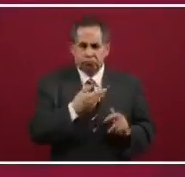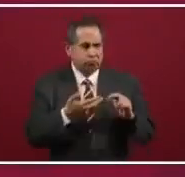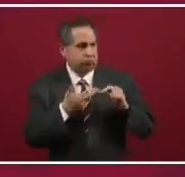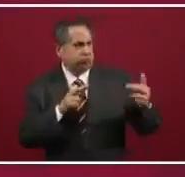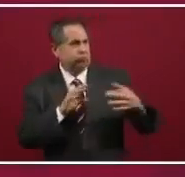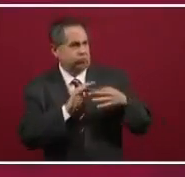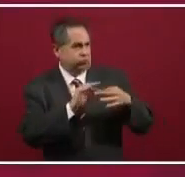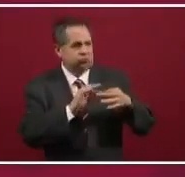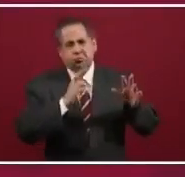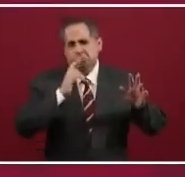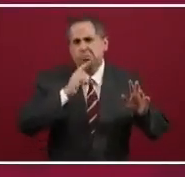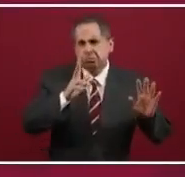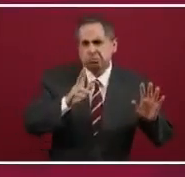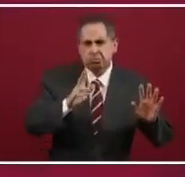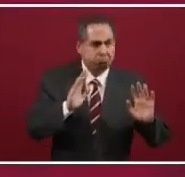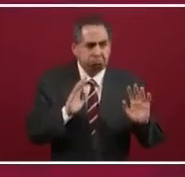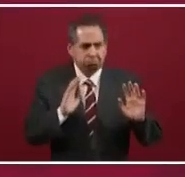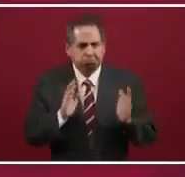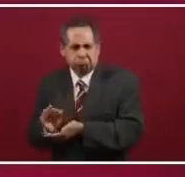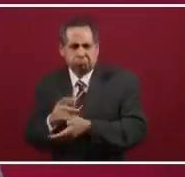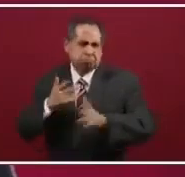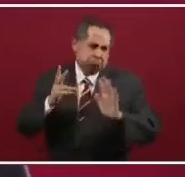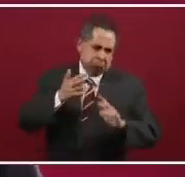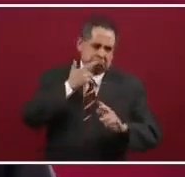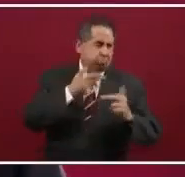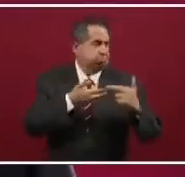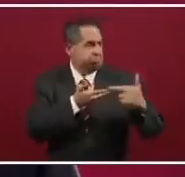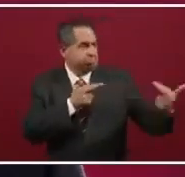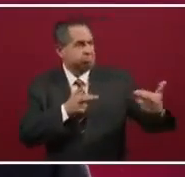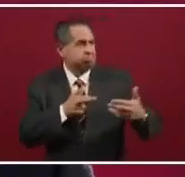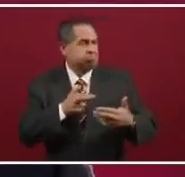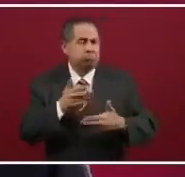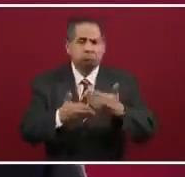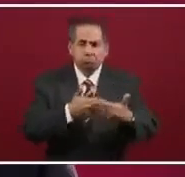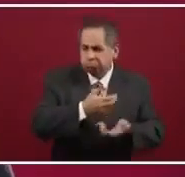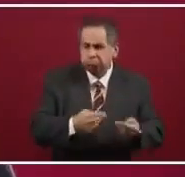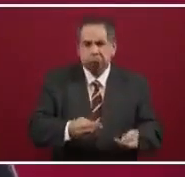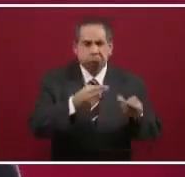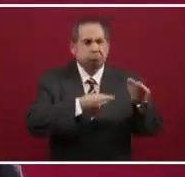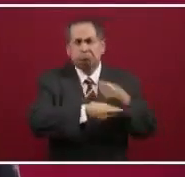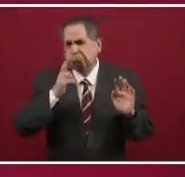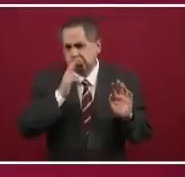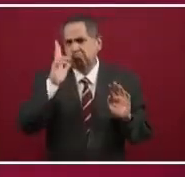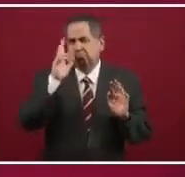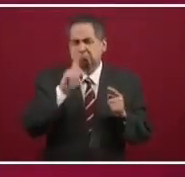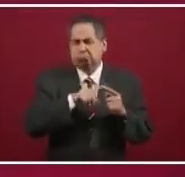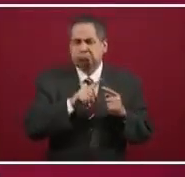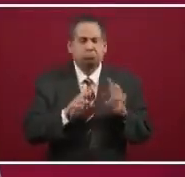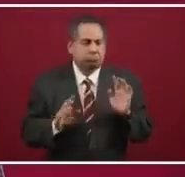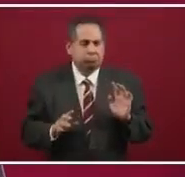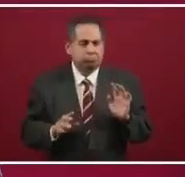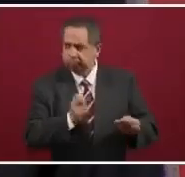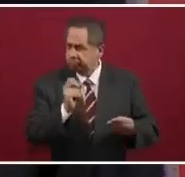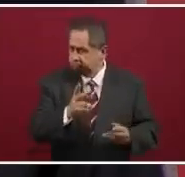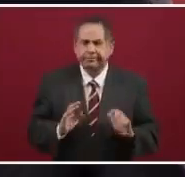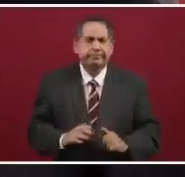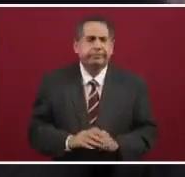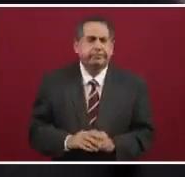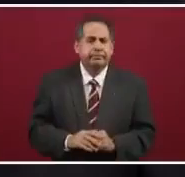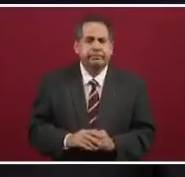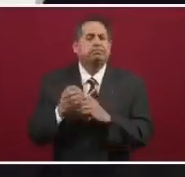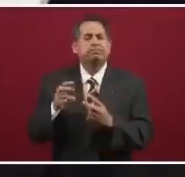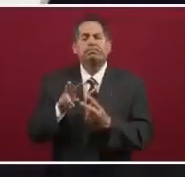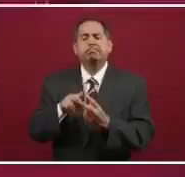relación de amistad, de cooperación para el desarrollo, que haya libre comercio. Eso es lo mejor, el que haya entendimiento. Hay